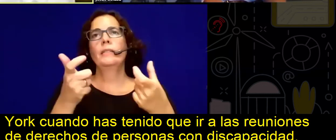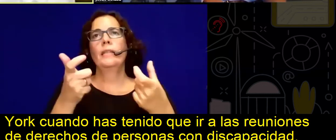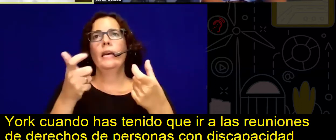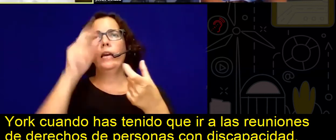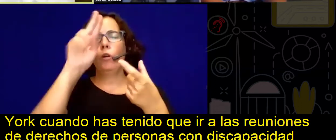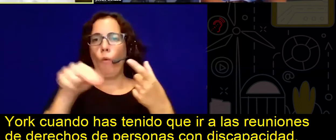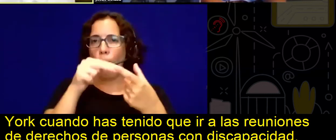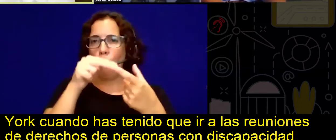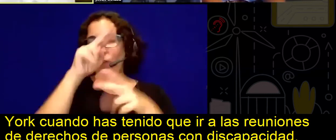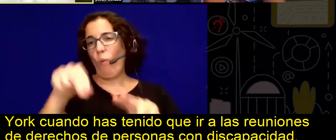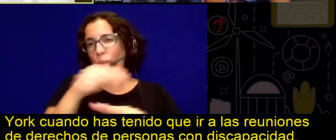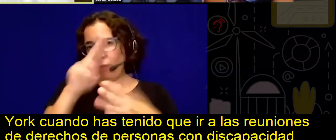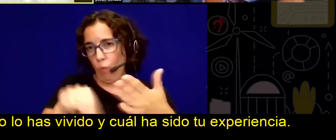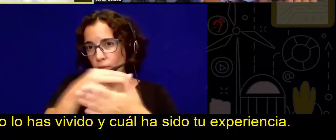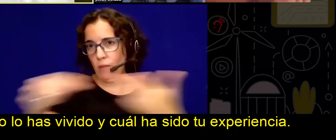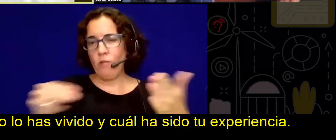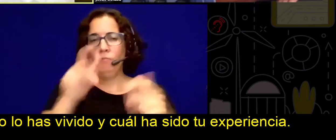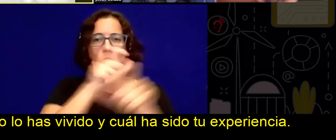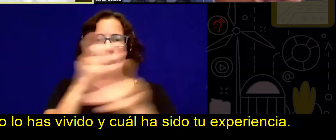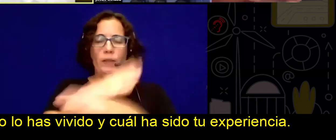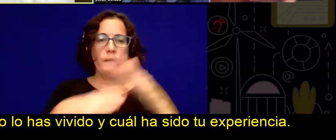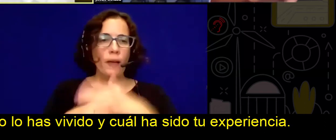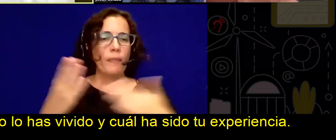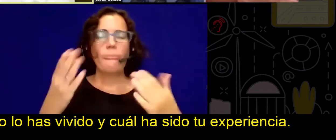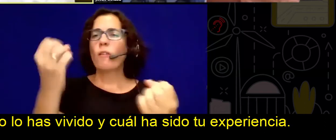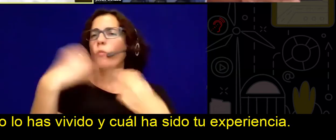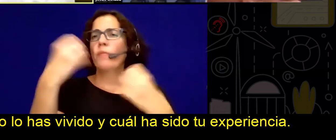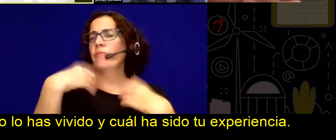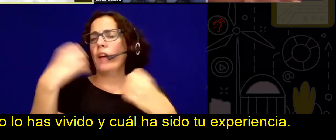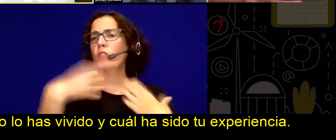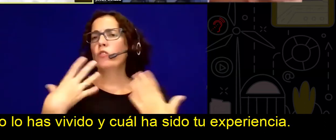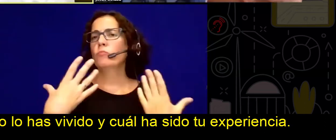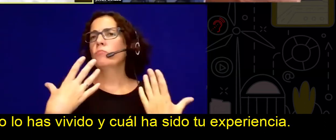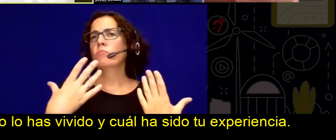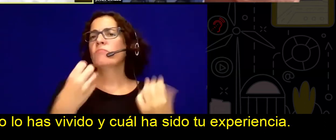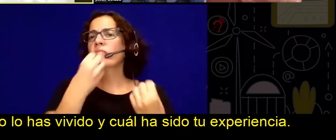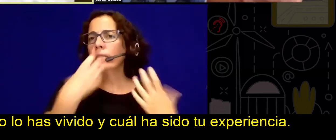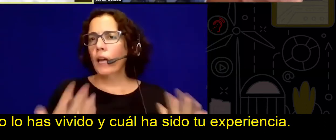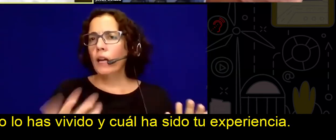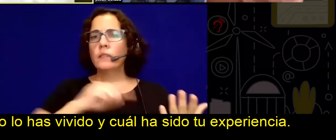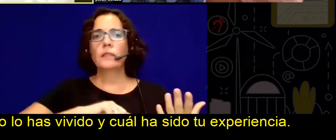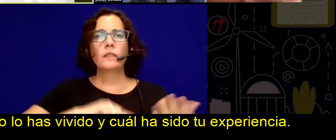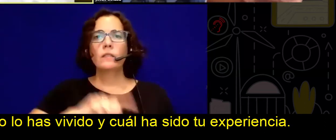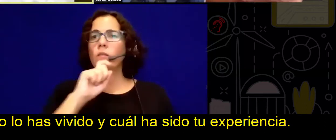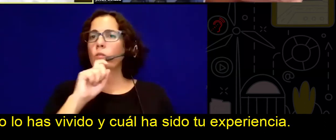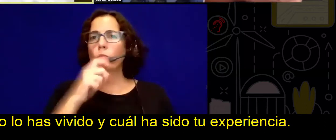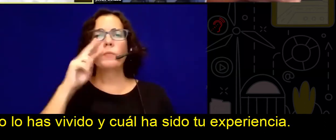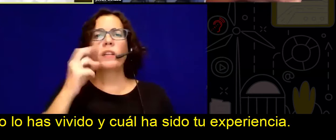Derechos de Personas con Discapacidad. Cuéntanos cómo lo has vivido y cuál ha sido tu